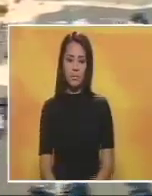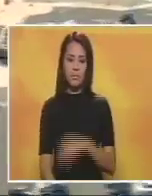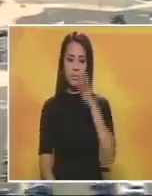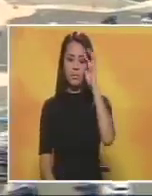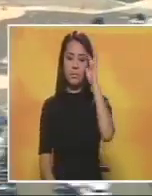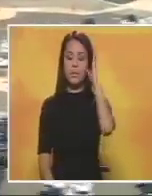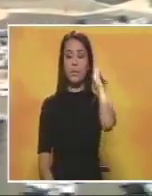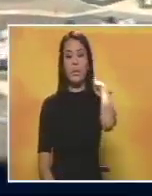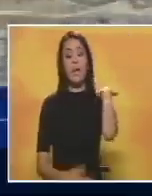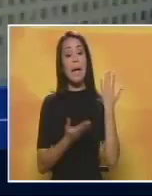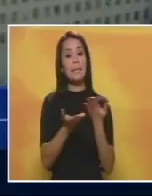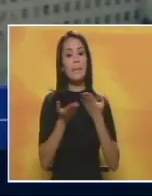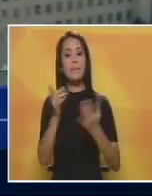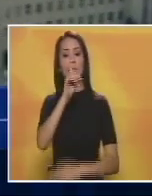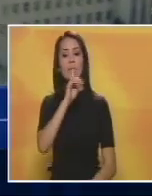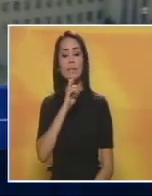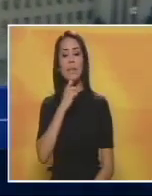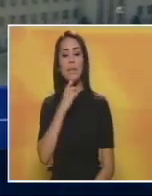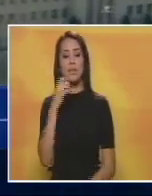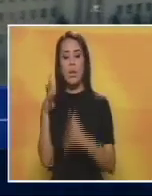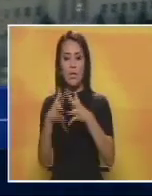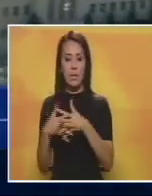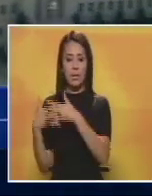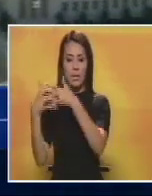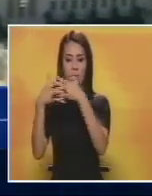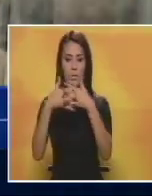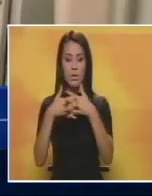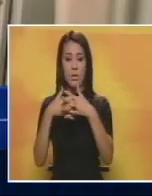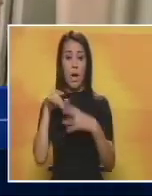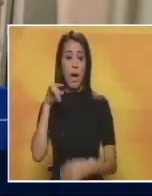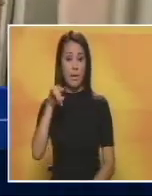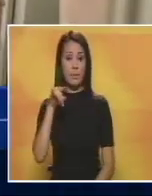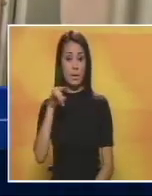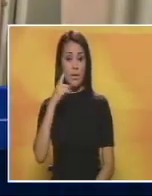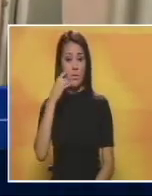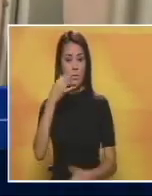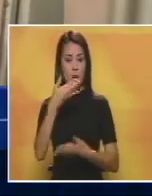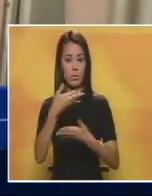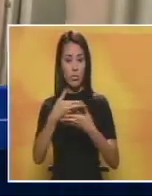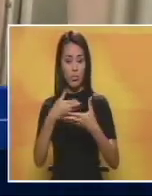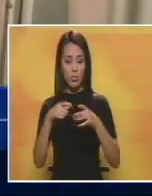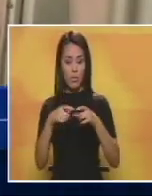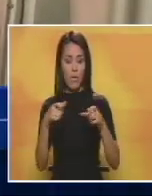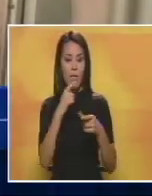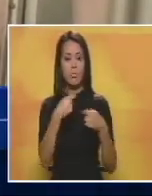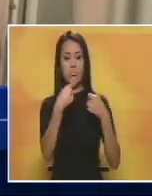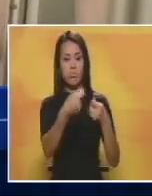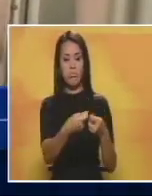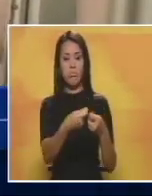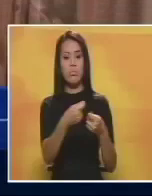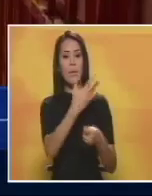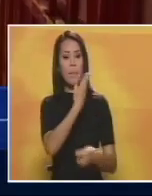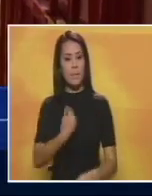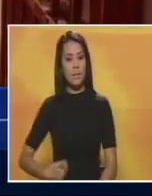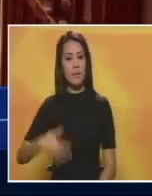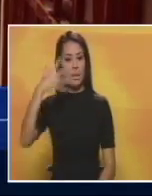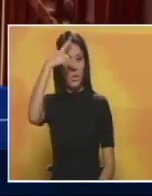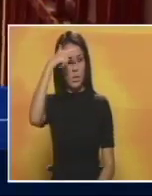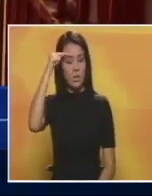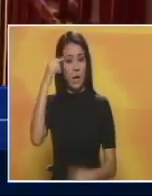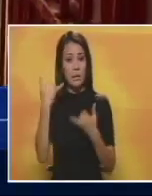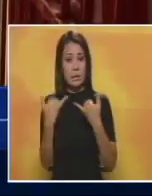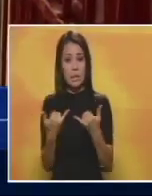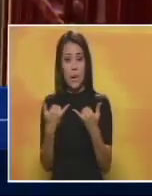El Servicio Secreto de Estados Unidos anunció que interceptó este lunes un sobre sospechoso dirigido al presidente Donald Trump, que ya